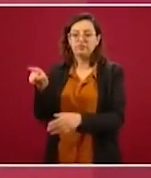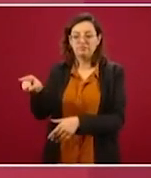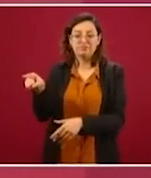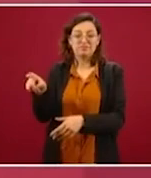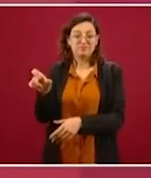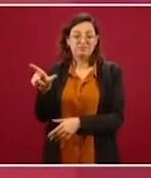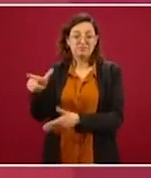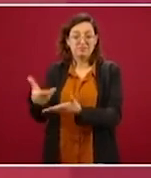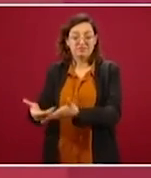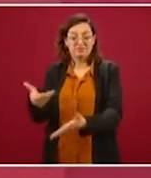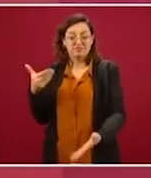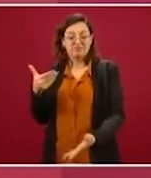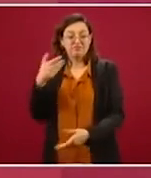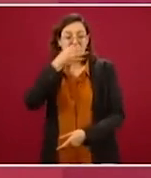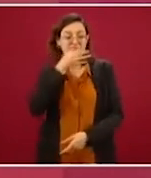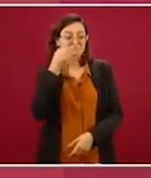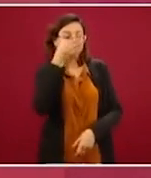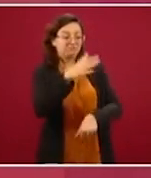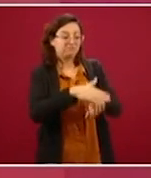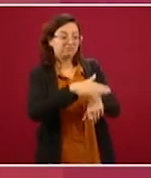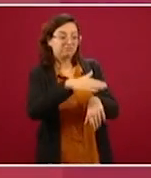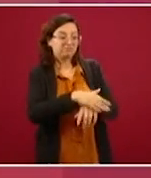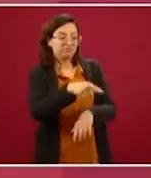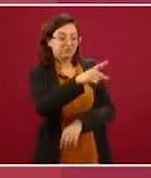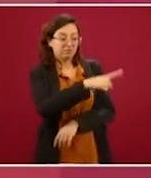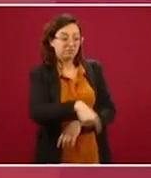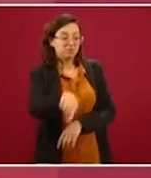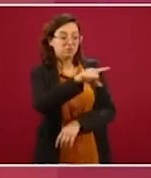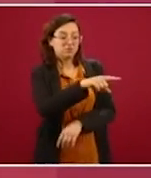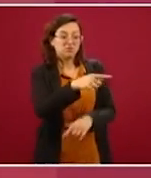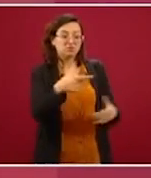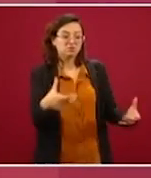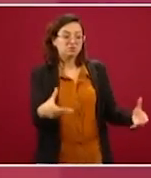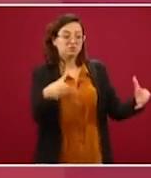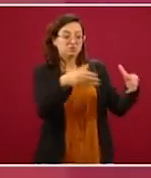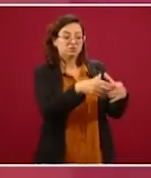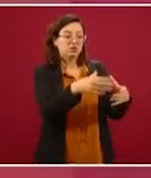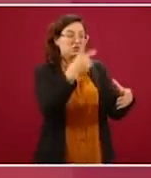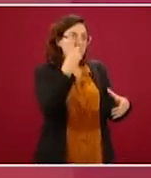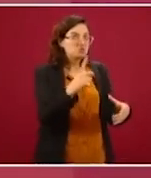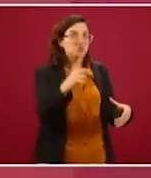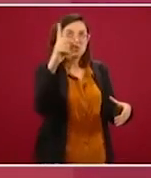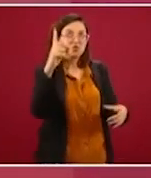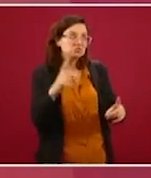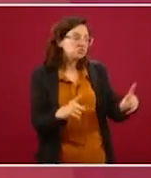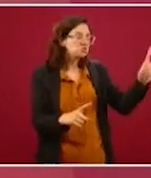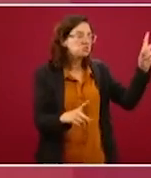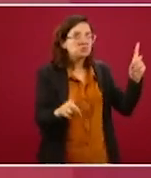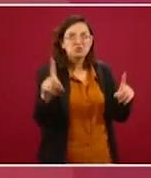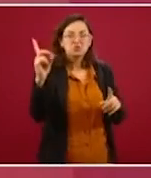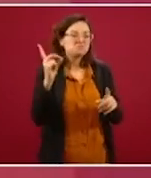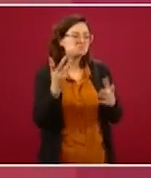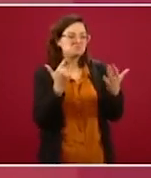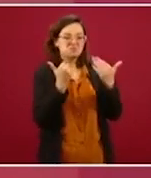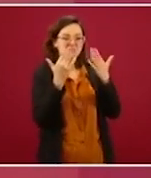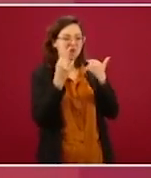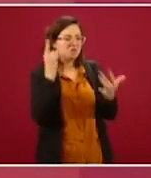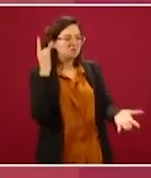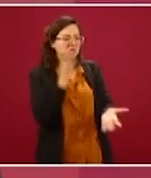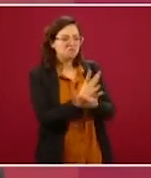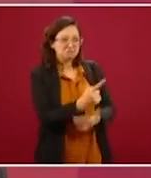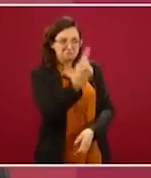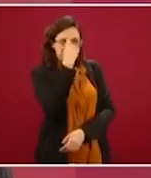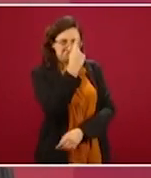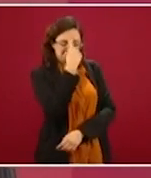dijo: para ustedes, los oligarcas, el único Dios que tienen es el dinero.